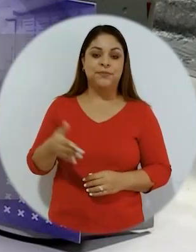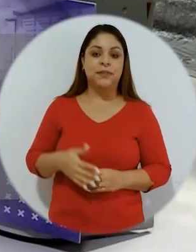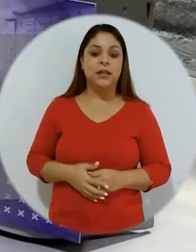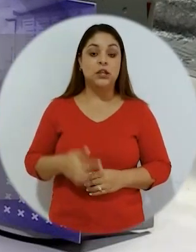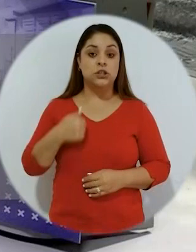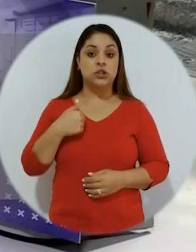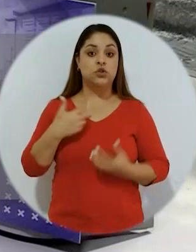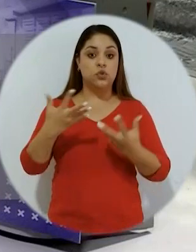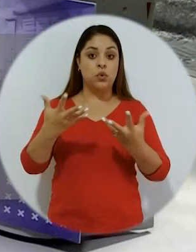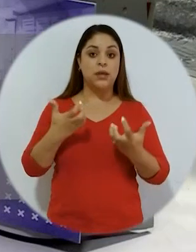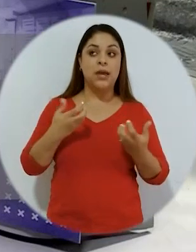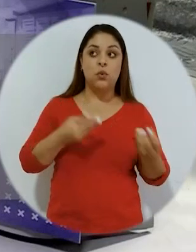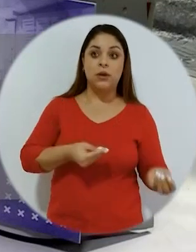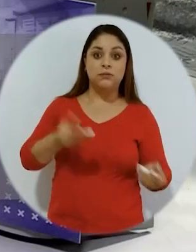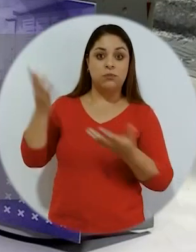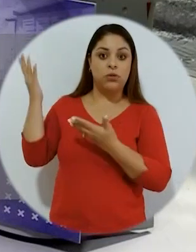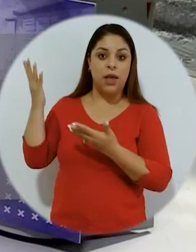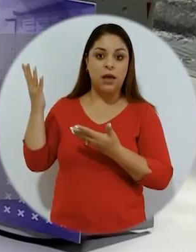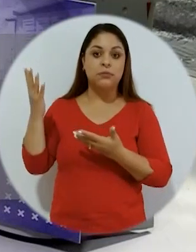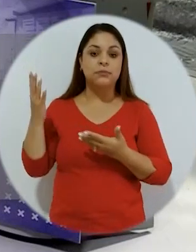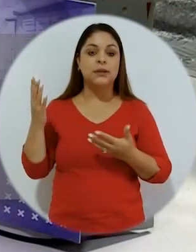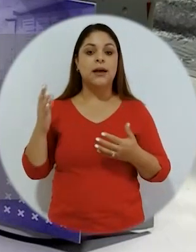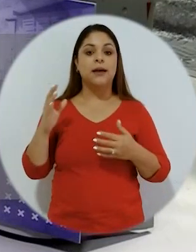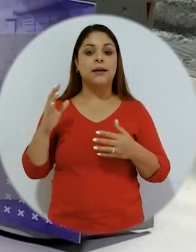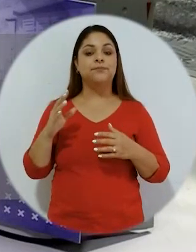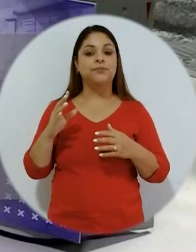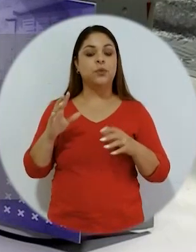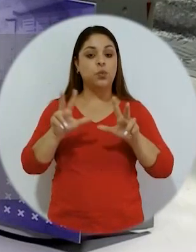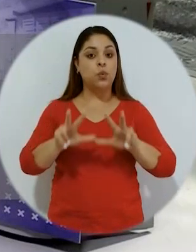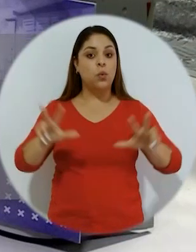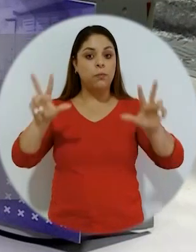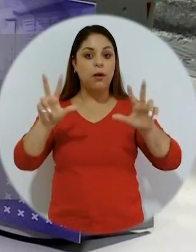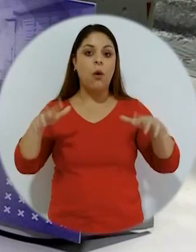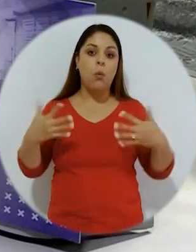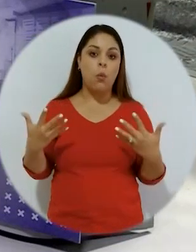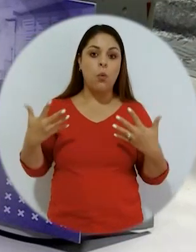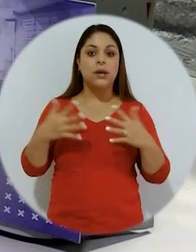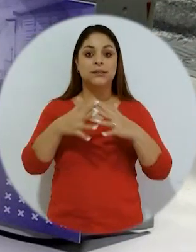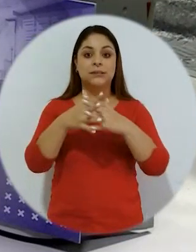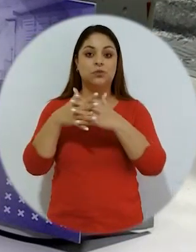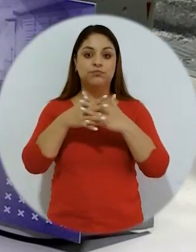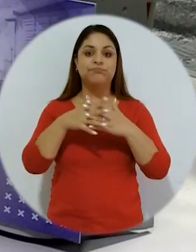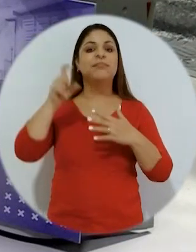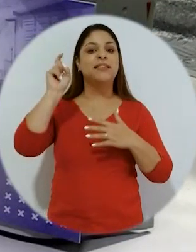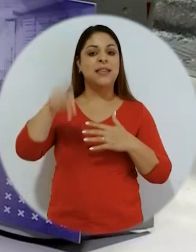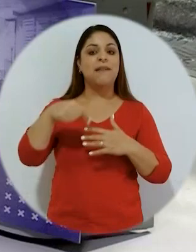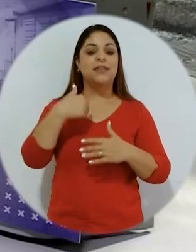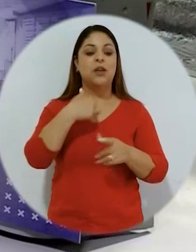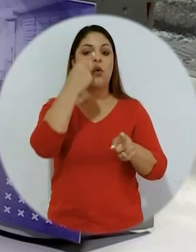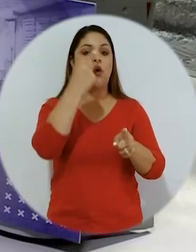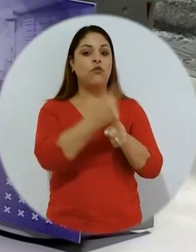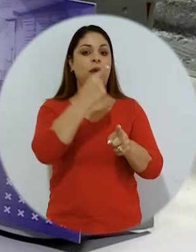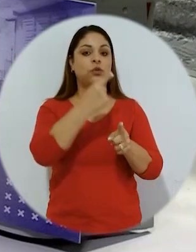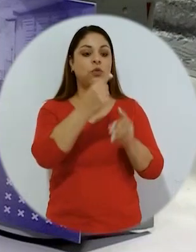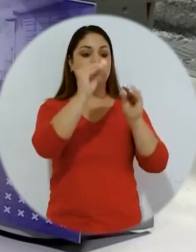algún momento mencionó, si yo quiero exportar a la Unión Europea, si quiero exportar a Estados Unidos, tiene que haber una correcta numeración de qué es lo que